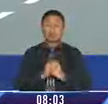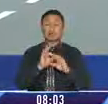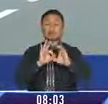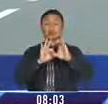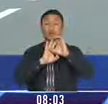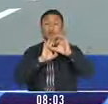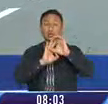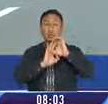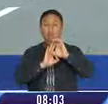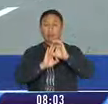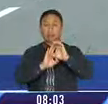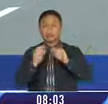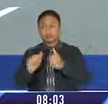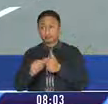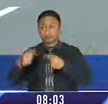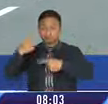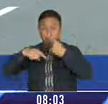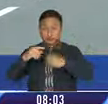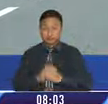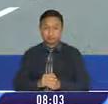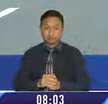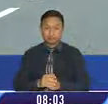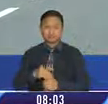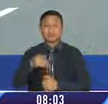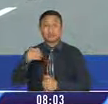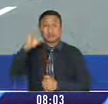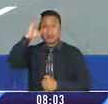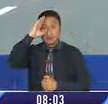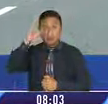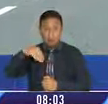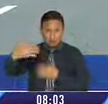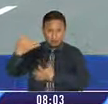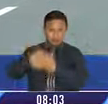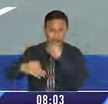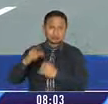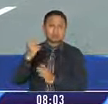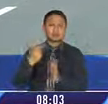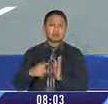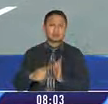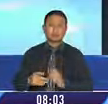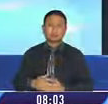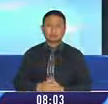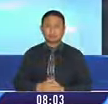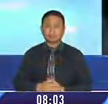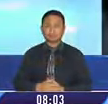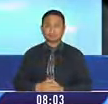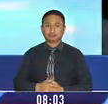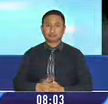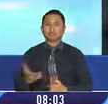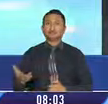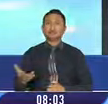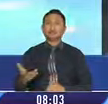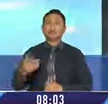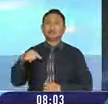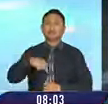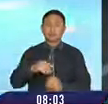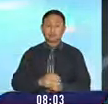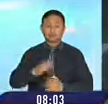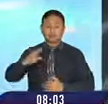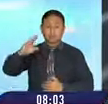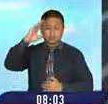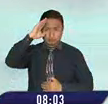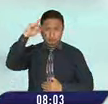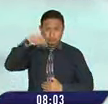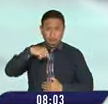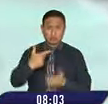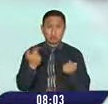de un centro comercial. Entonces acudimos a la policía. Ellos nos explicaron el porqué del hecho. Todo habría ocurrido cuando los uniformados